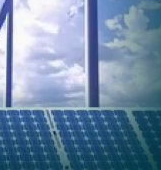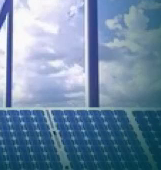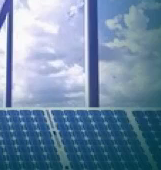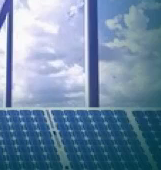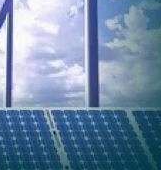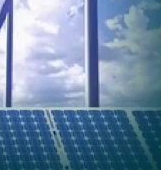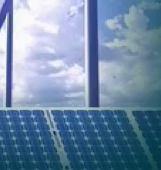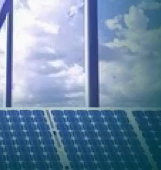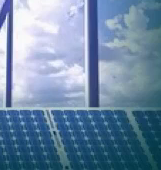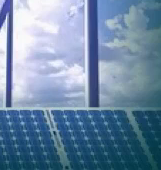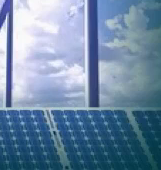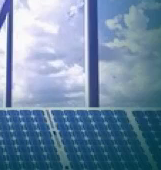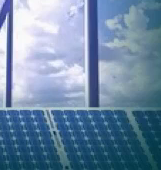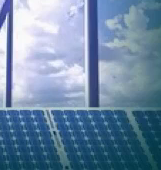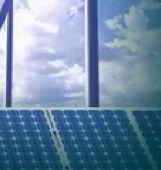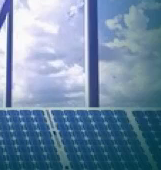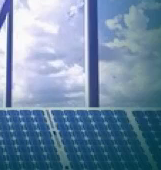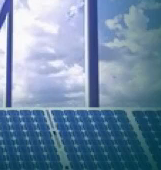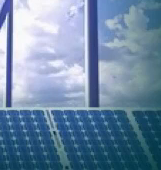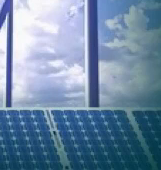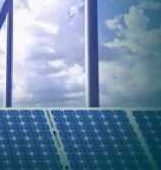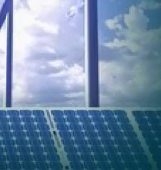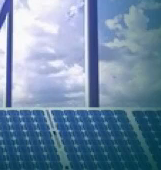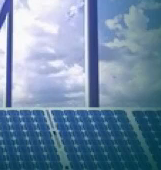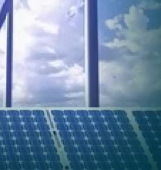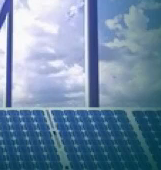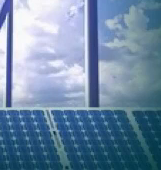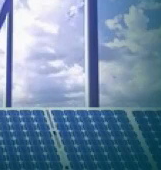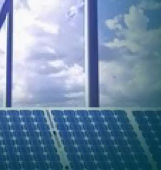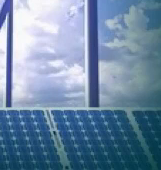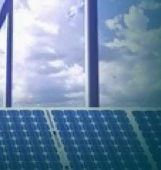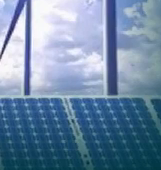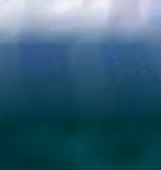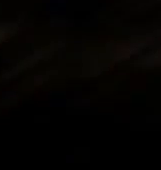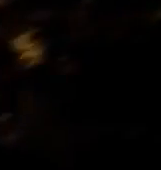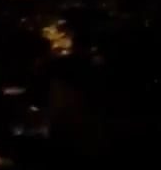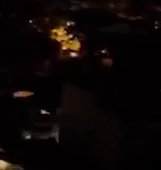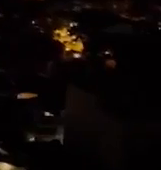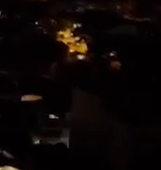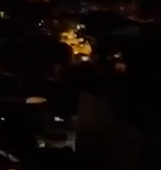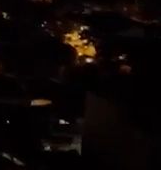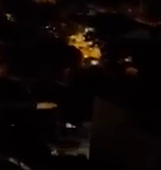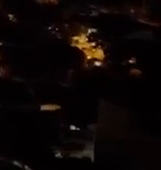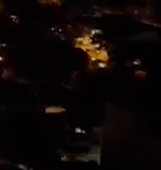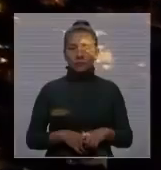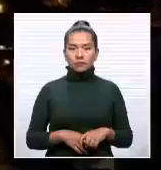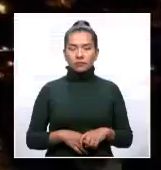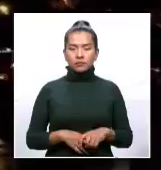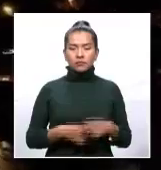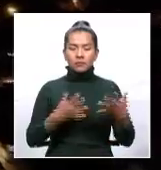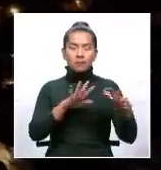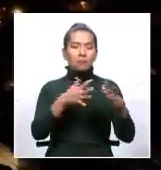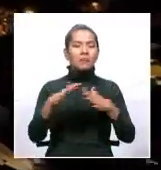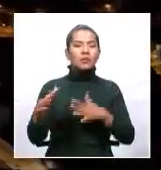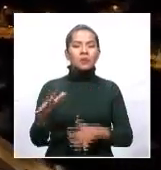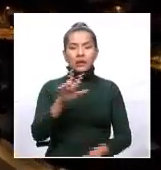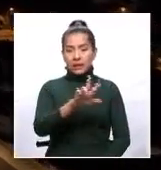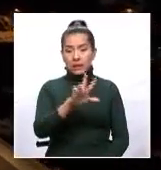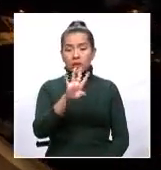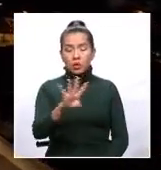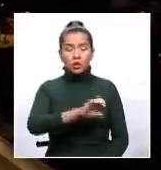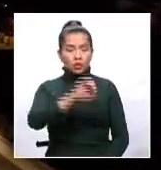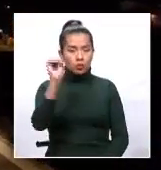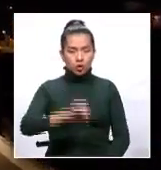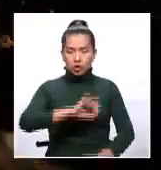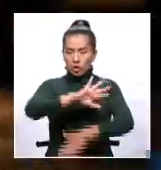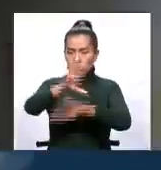de biomasa y 734 megavatios en energía hidroeléctrica. Aproximadamente el 34% del